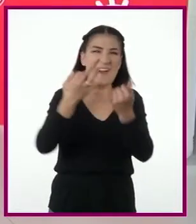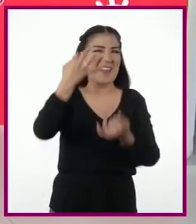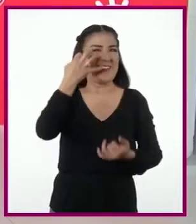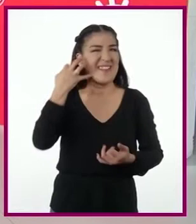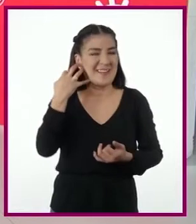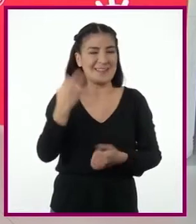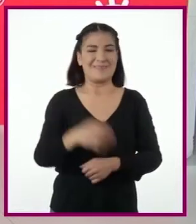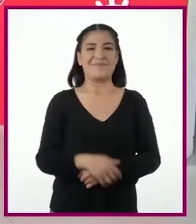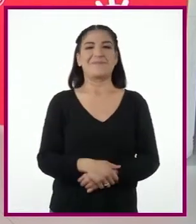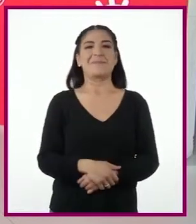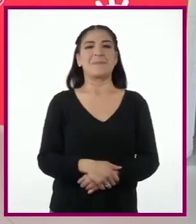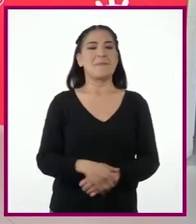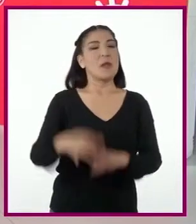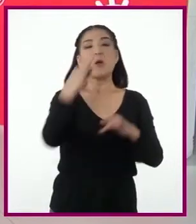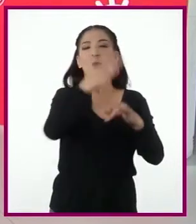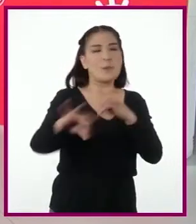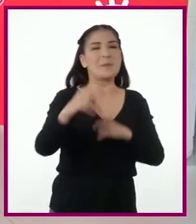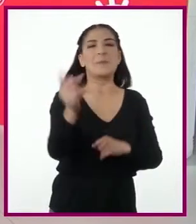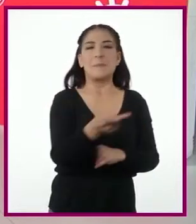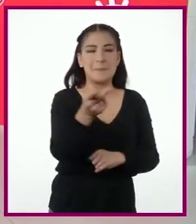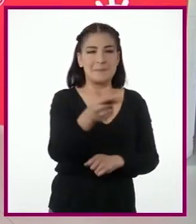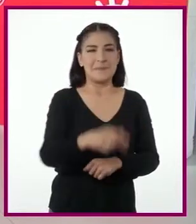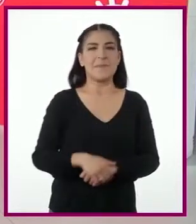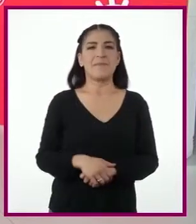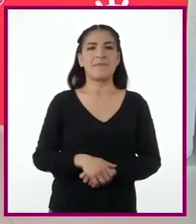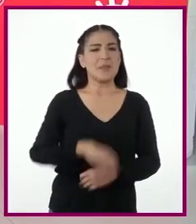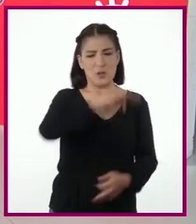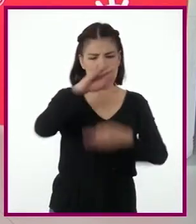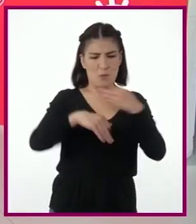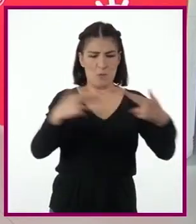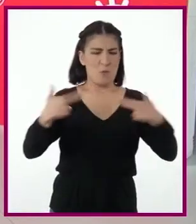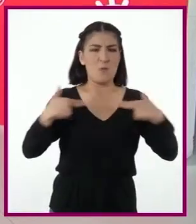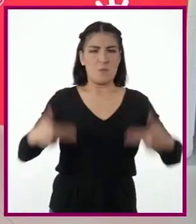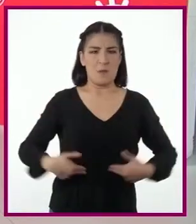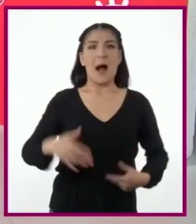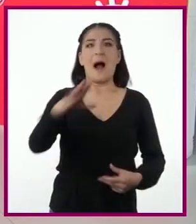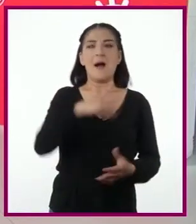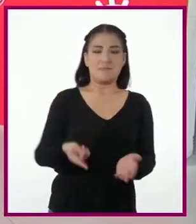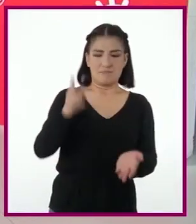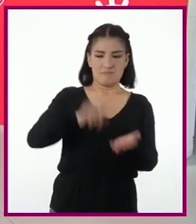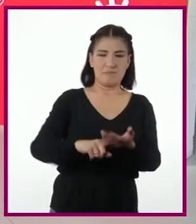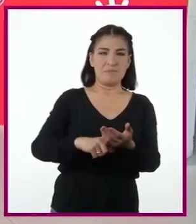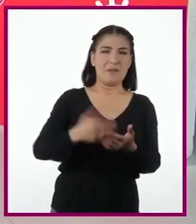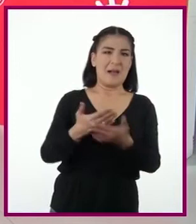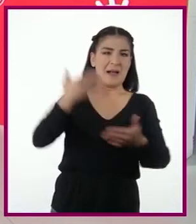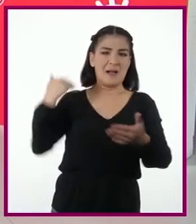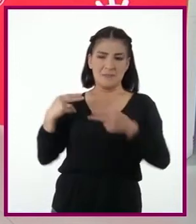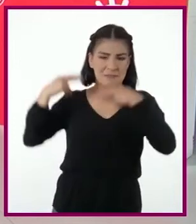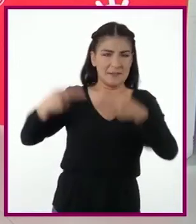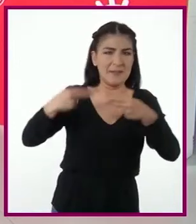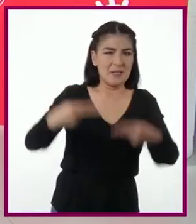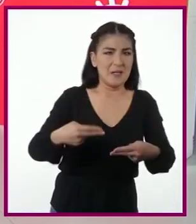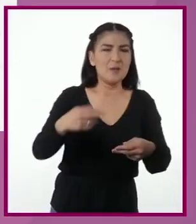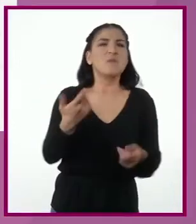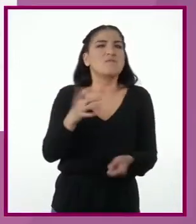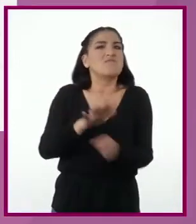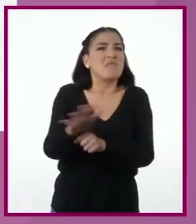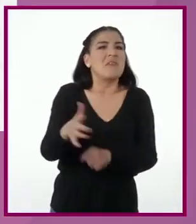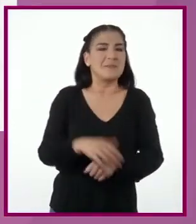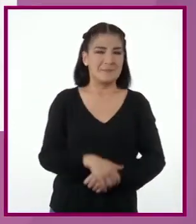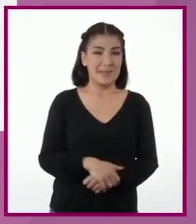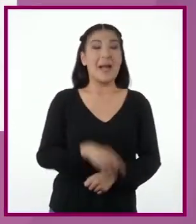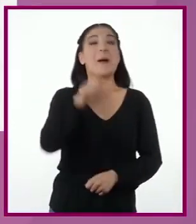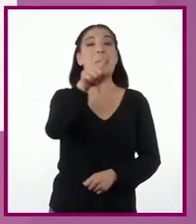la última pregunta es la siguiente: si todos los seres vivos tenemos un ancestro en común, ¿cuál es ese ancestro? Muy